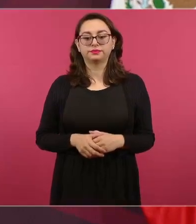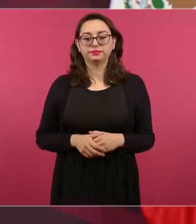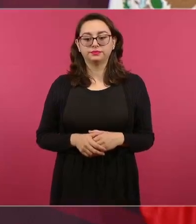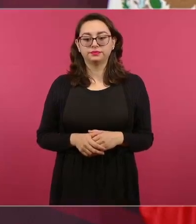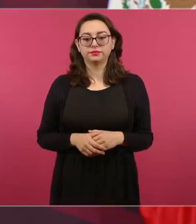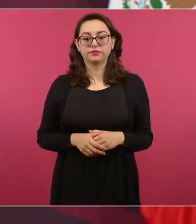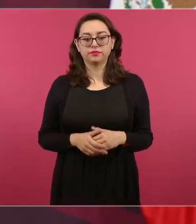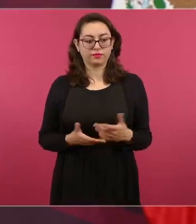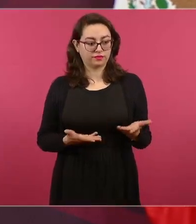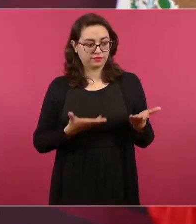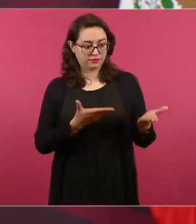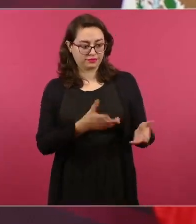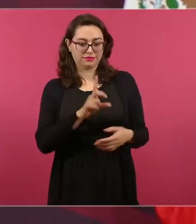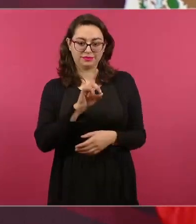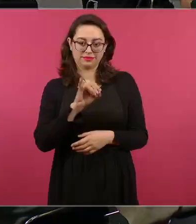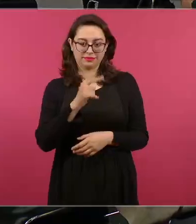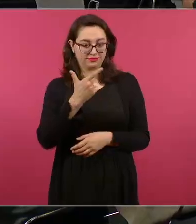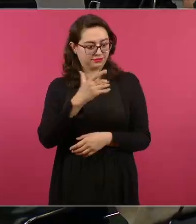Diego, que siempre va,